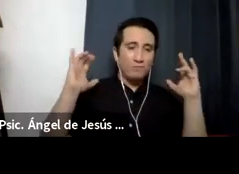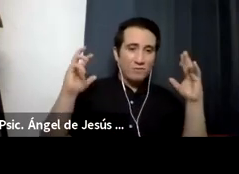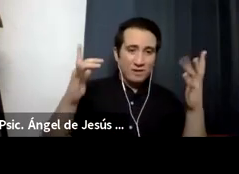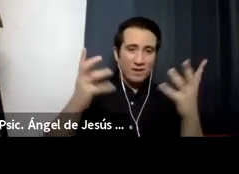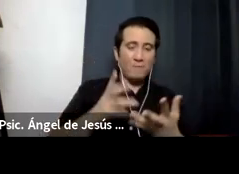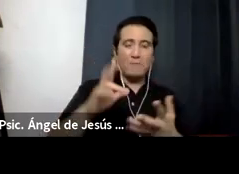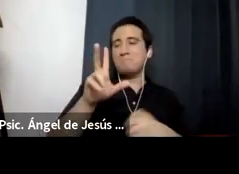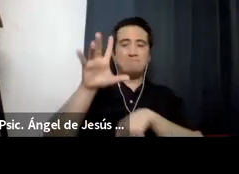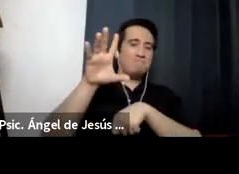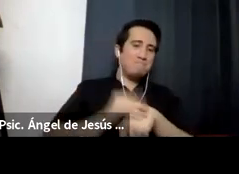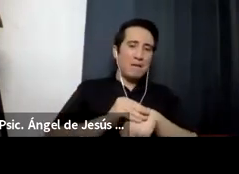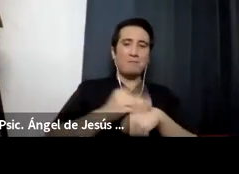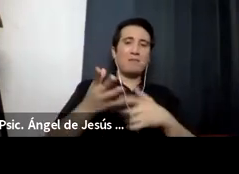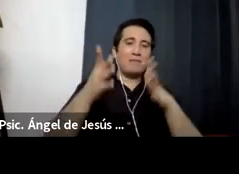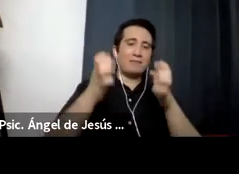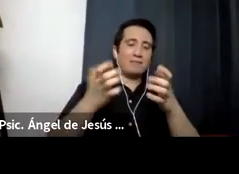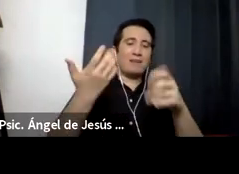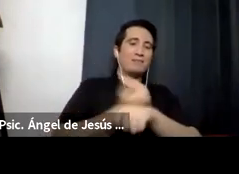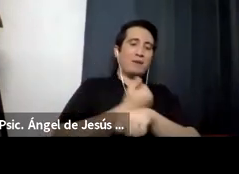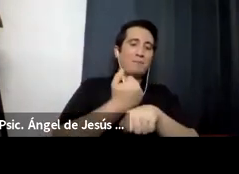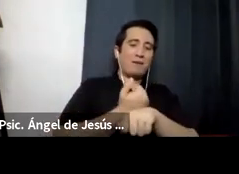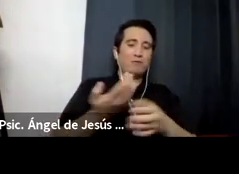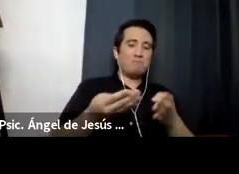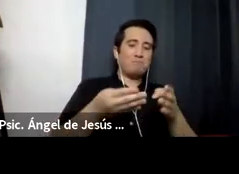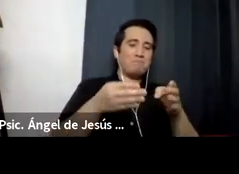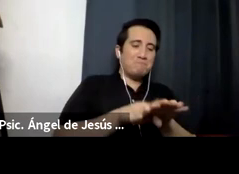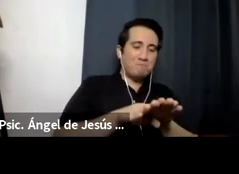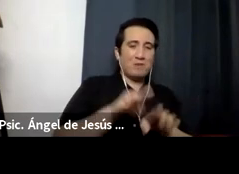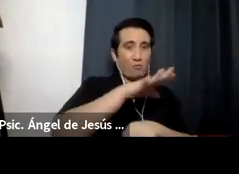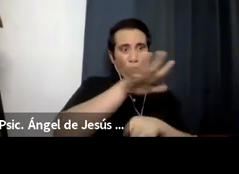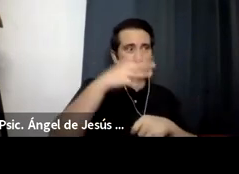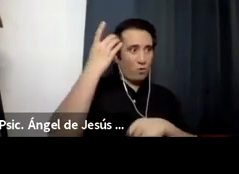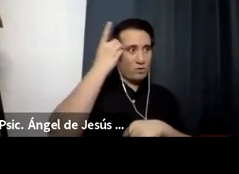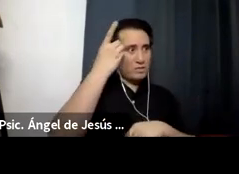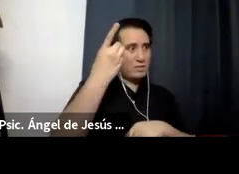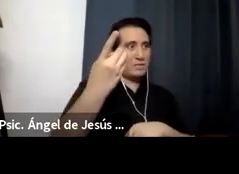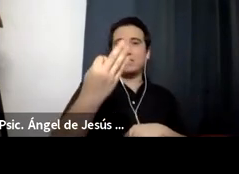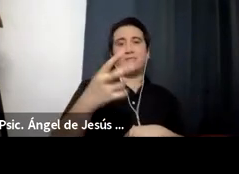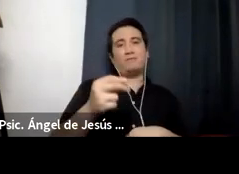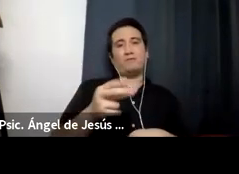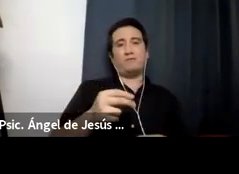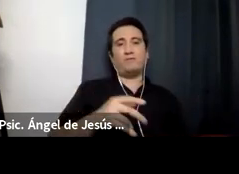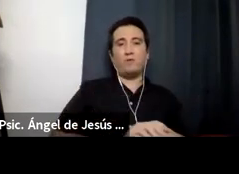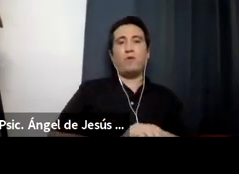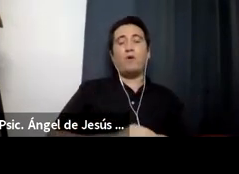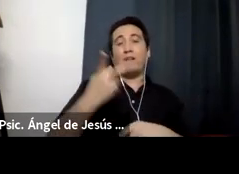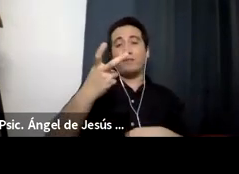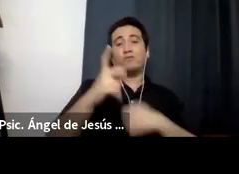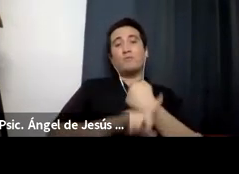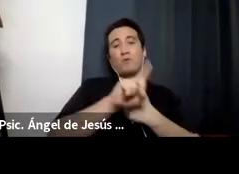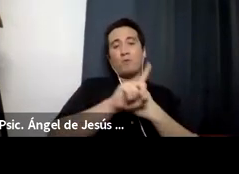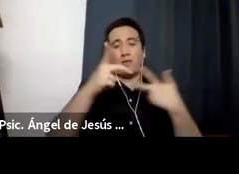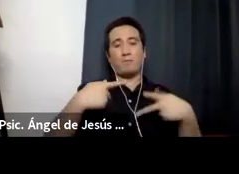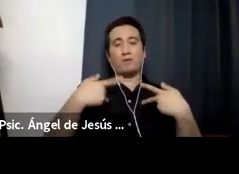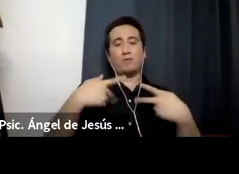permite a veces estar con zapatos cerrados todo el día y esto se puede volver un problema para la persona que vive con diabetes. Entonces, si